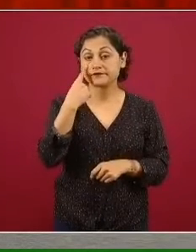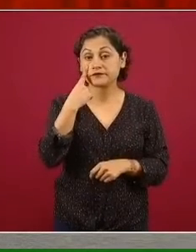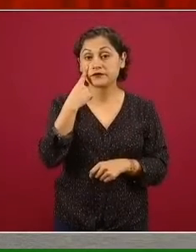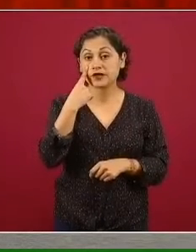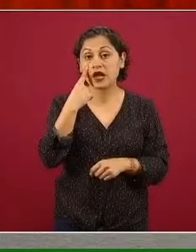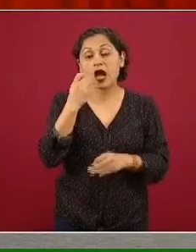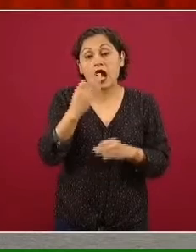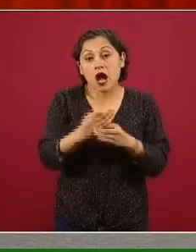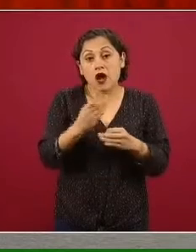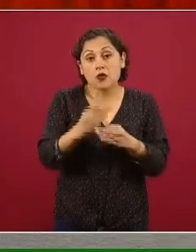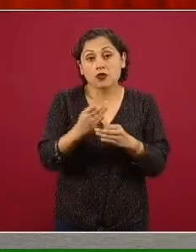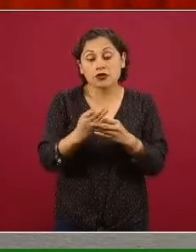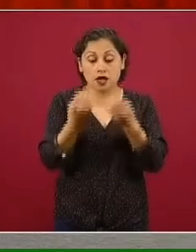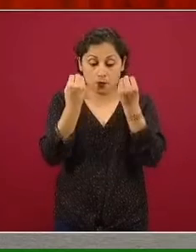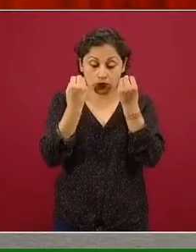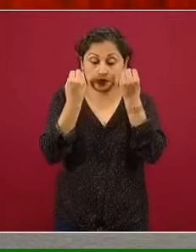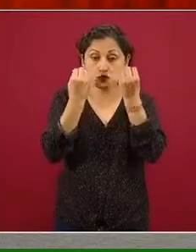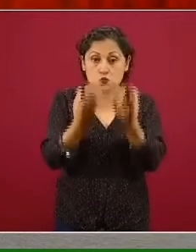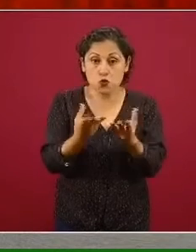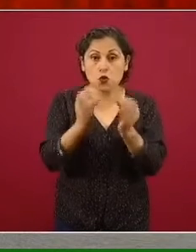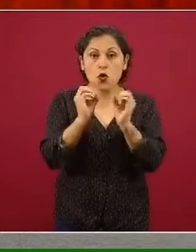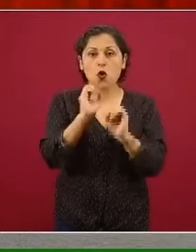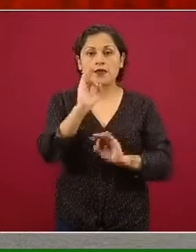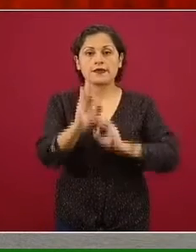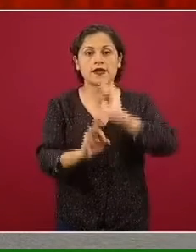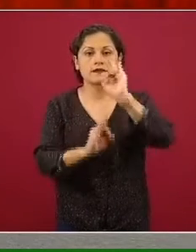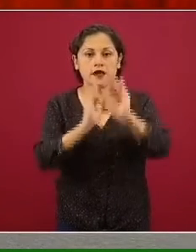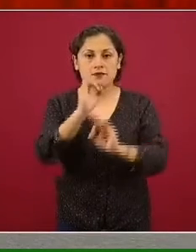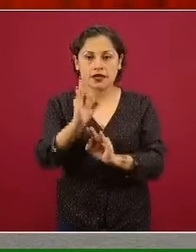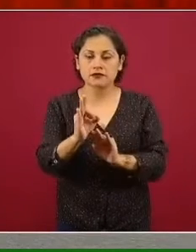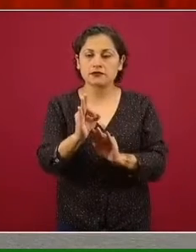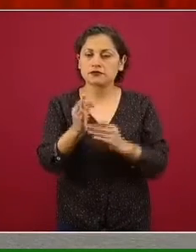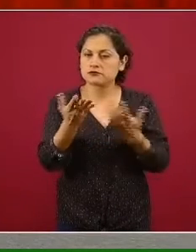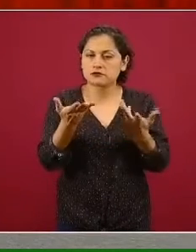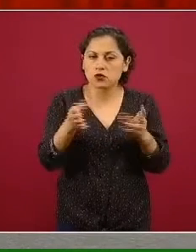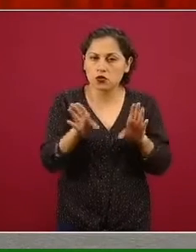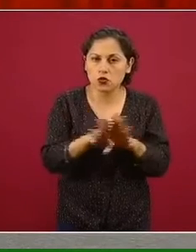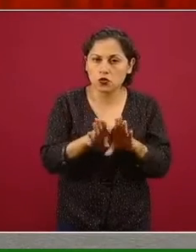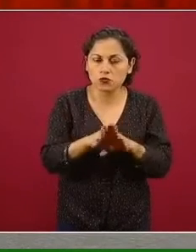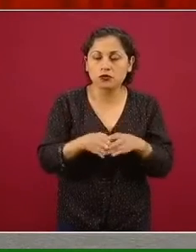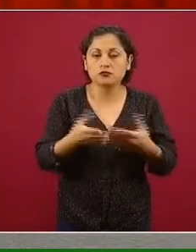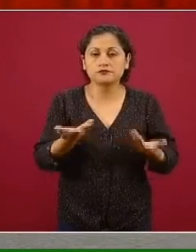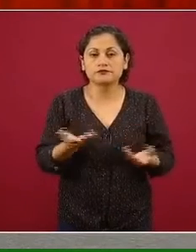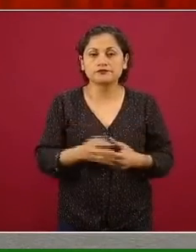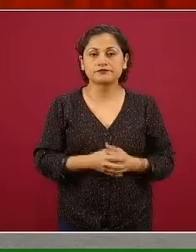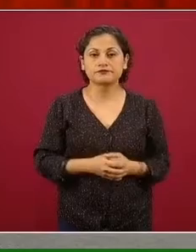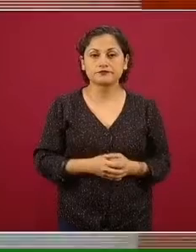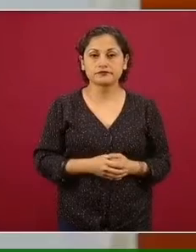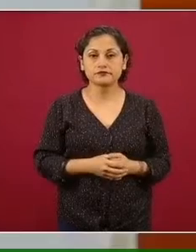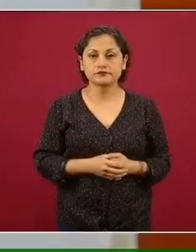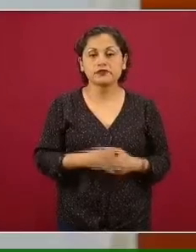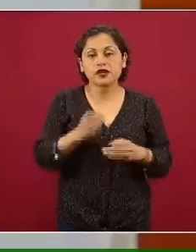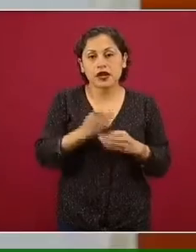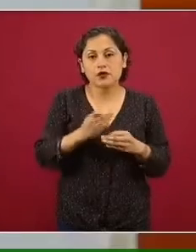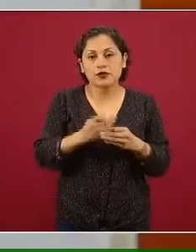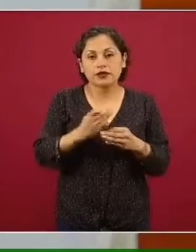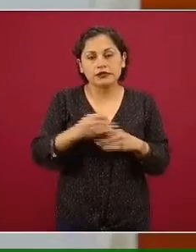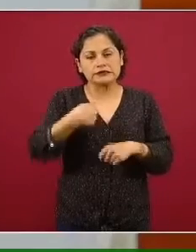cualquier tratamiento médico se basa en que en un balance de beneficios sobre